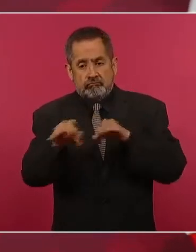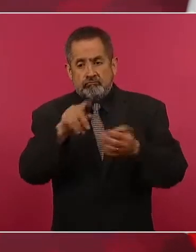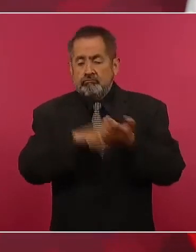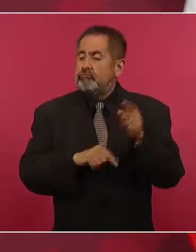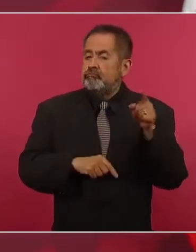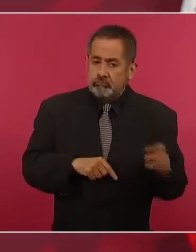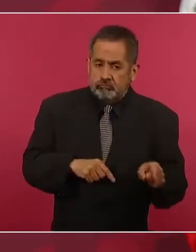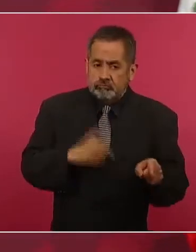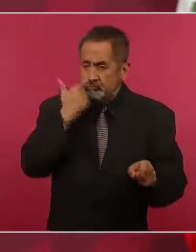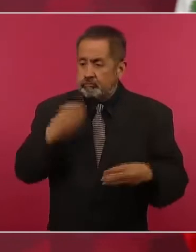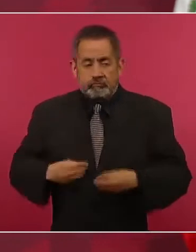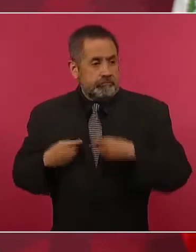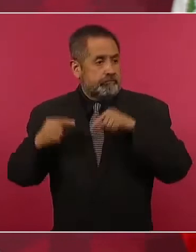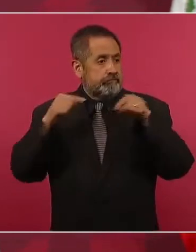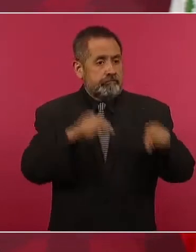que quieran irse a vivir